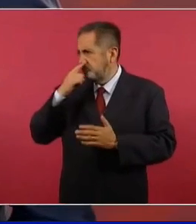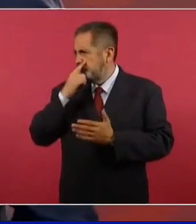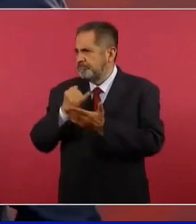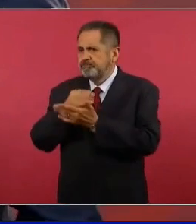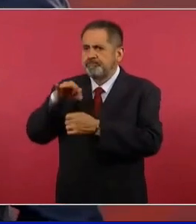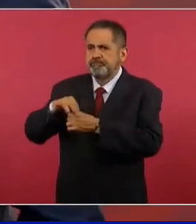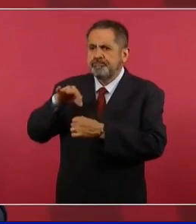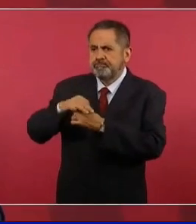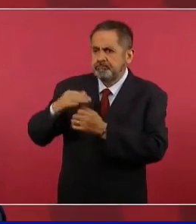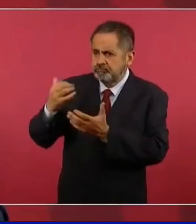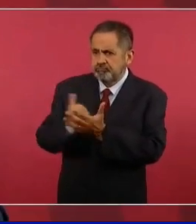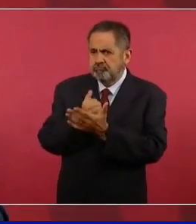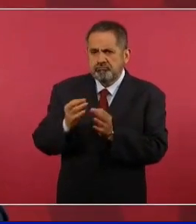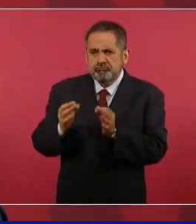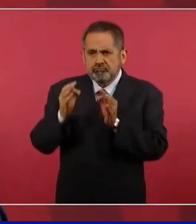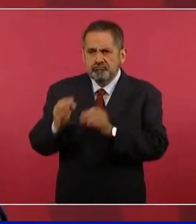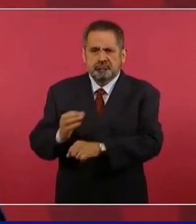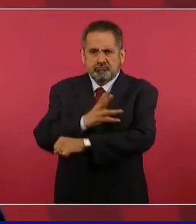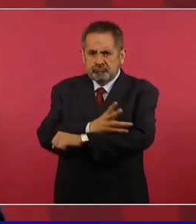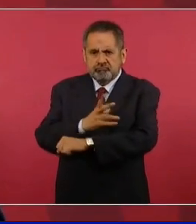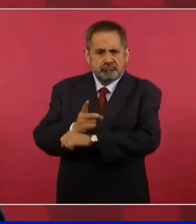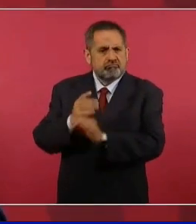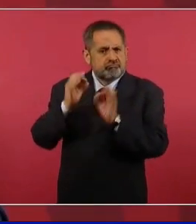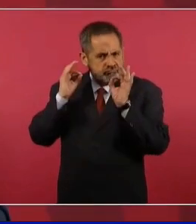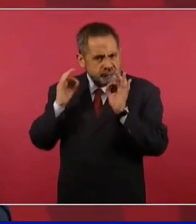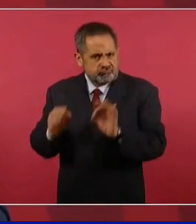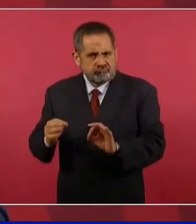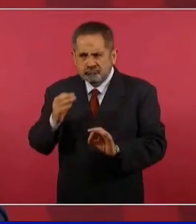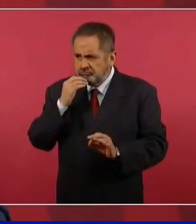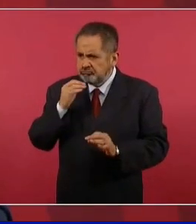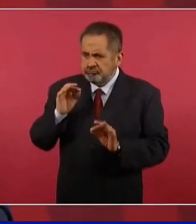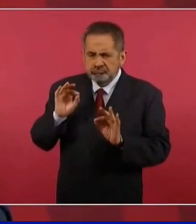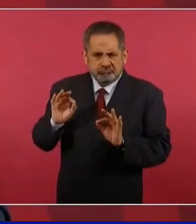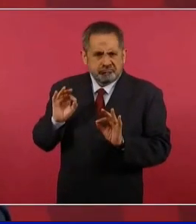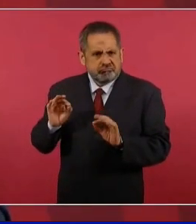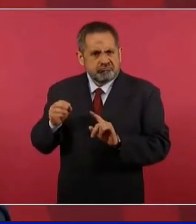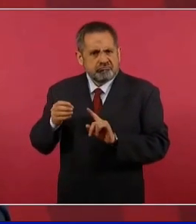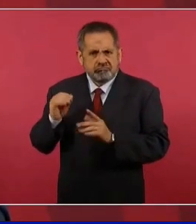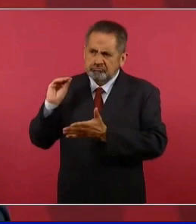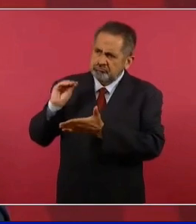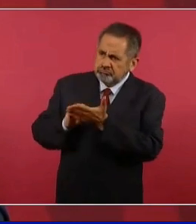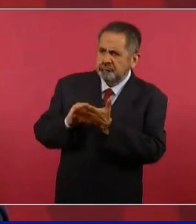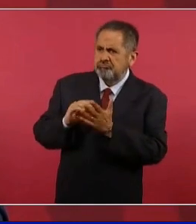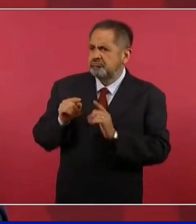pueblo. Es un gobierno legal, legítimamente constituido.